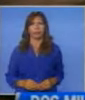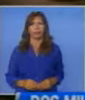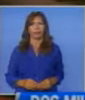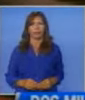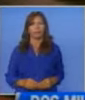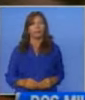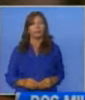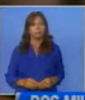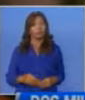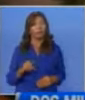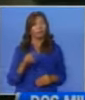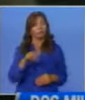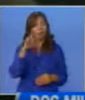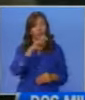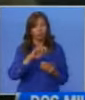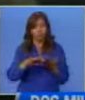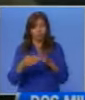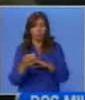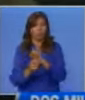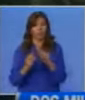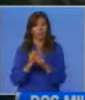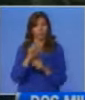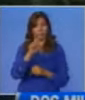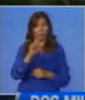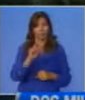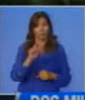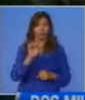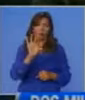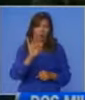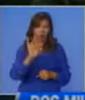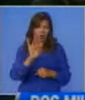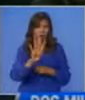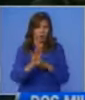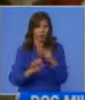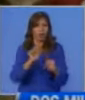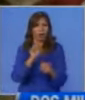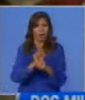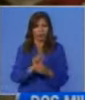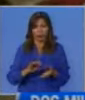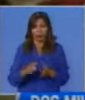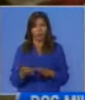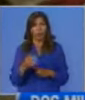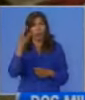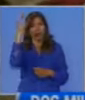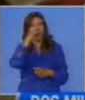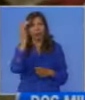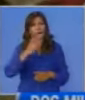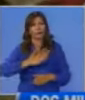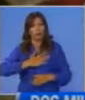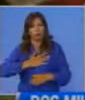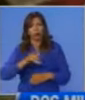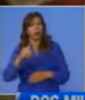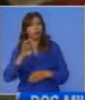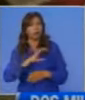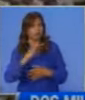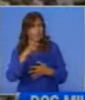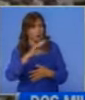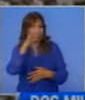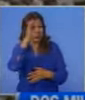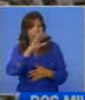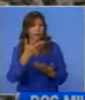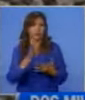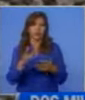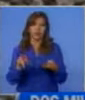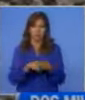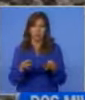Su muerte a los 84 años fue sentida por católicos y no católicos. Miles de fieles llegaron al Vaticano para darle